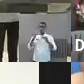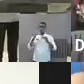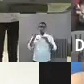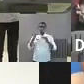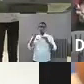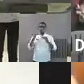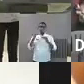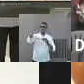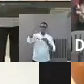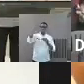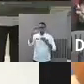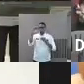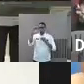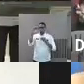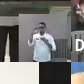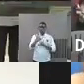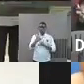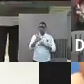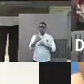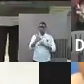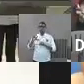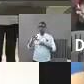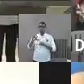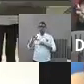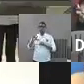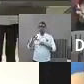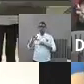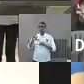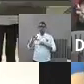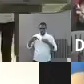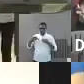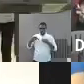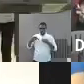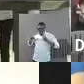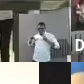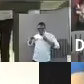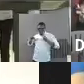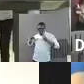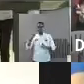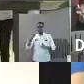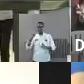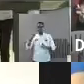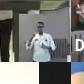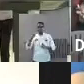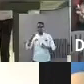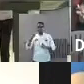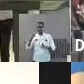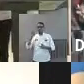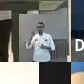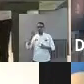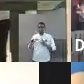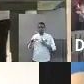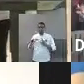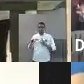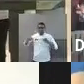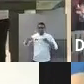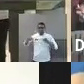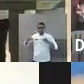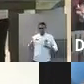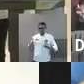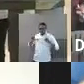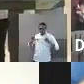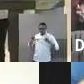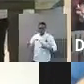008 del 2003 establece que el estudiante al finalizar su carrera obtenga un promedio ponderado o acumulado igual o superior a